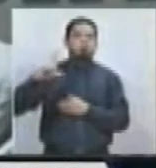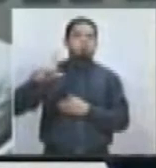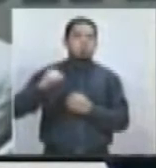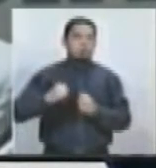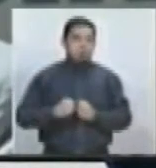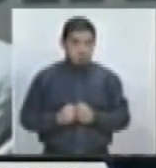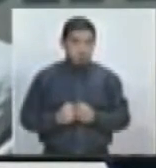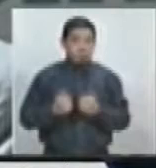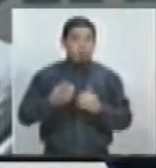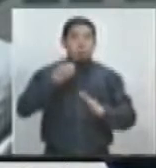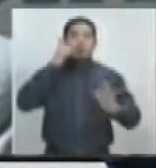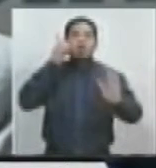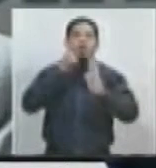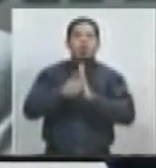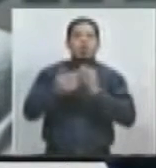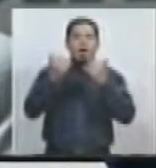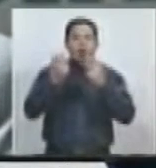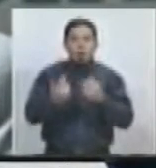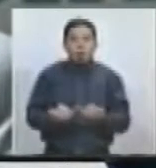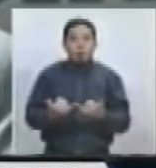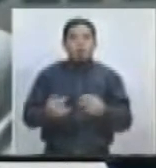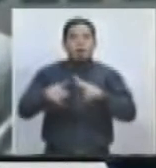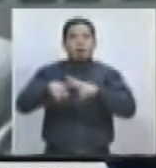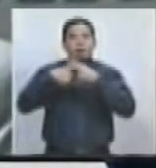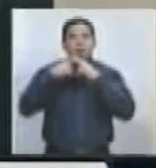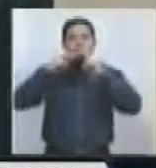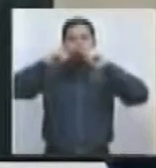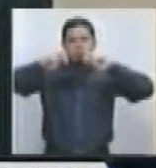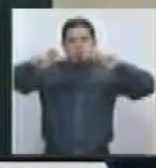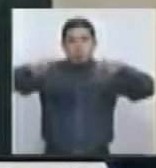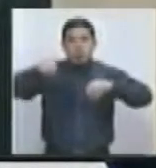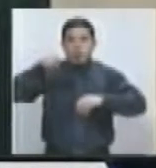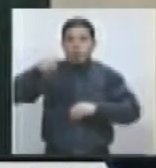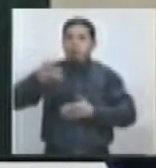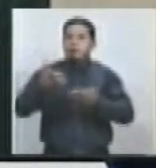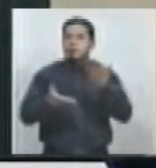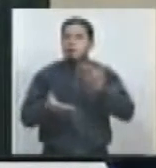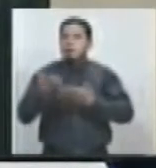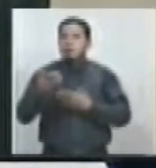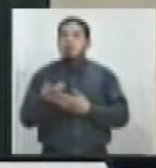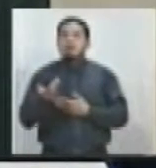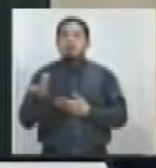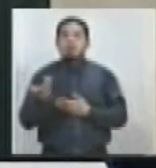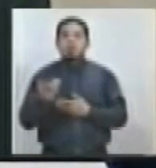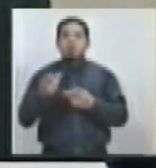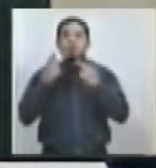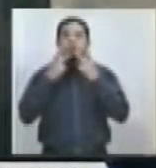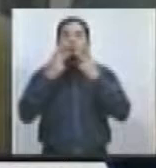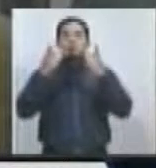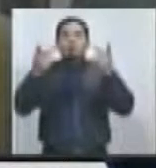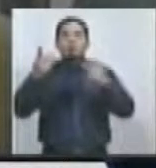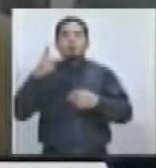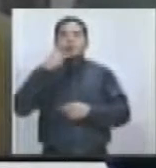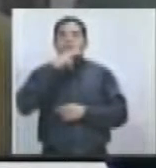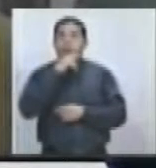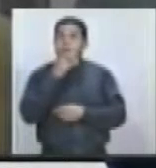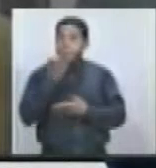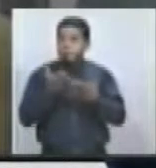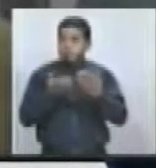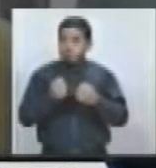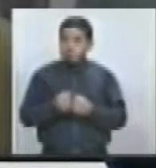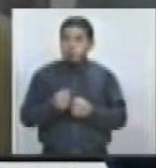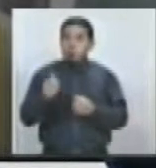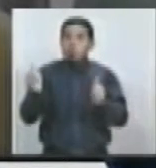doy inicio a la investigación previa para analizar el cometimiento de un presunto delito de acción pública de Galo Chiriboga y su